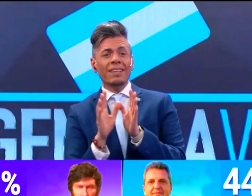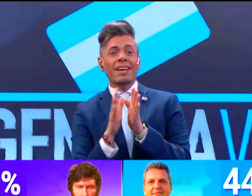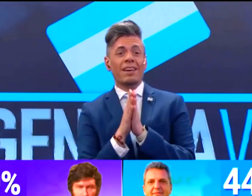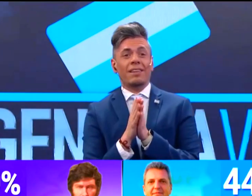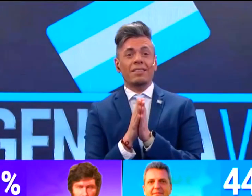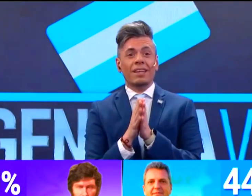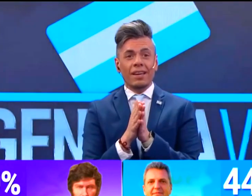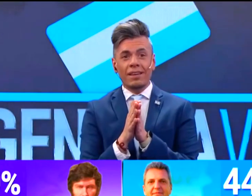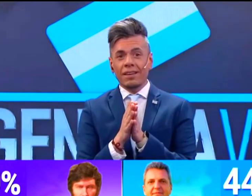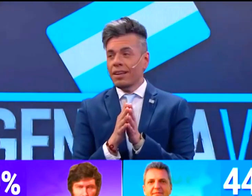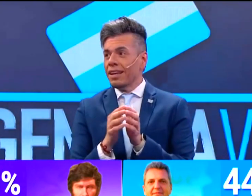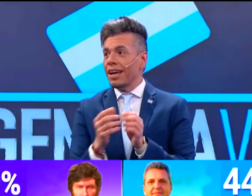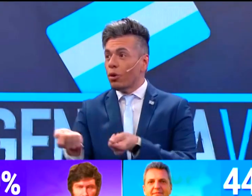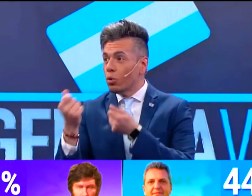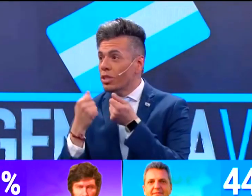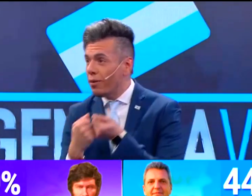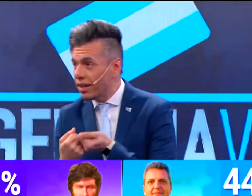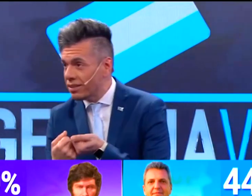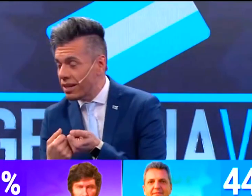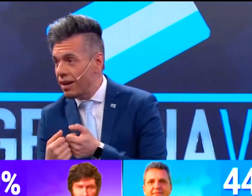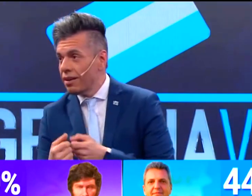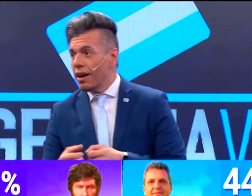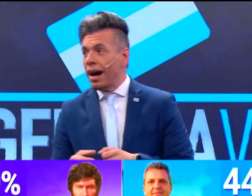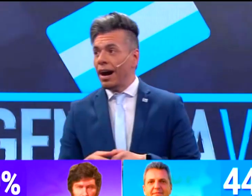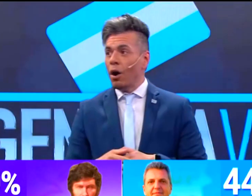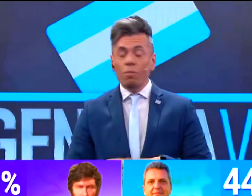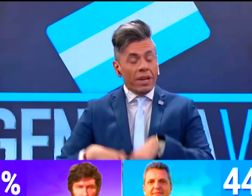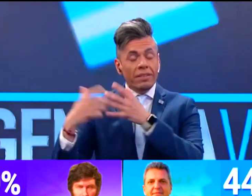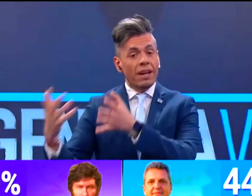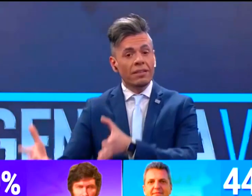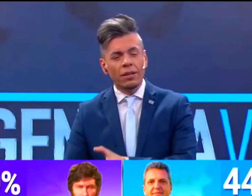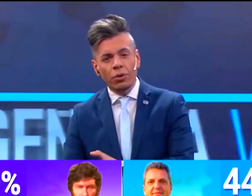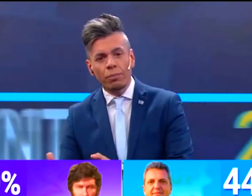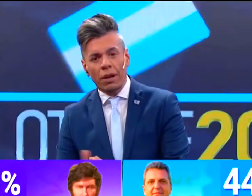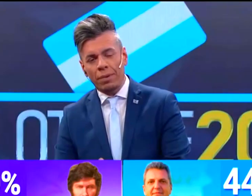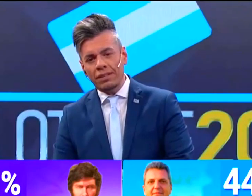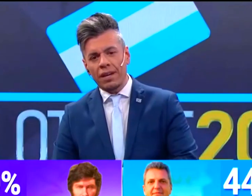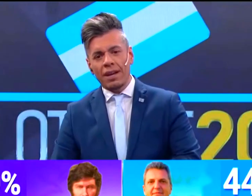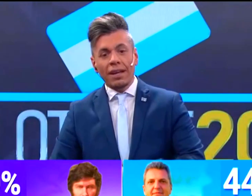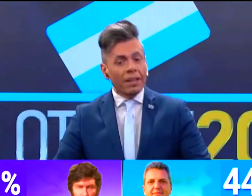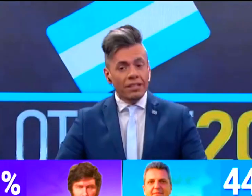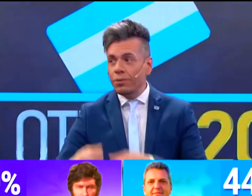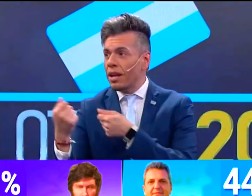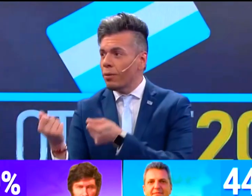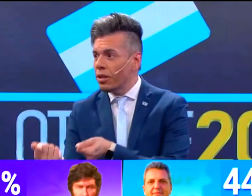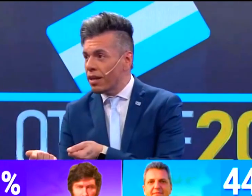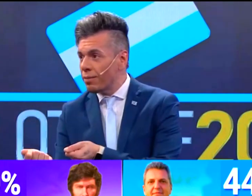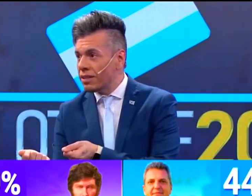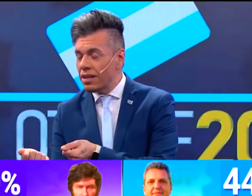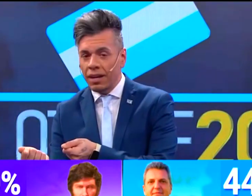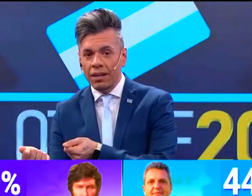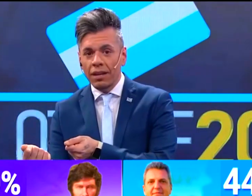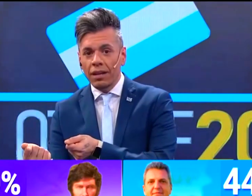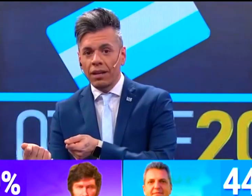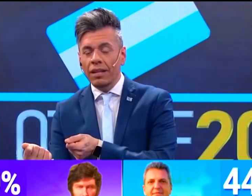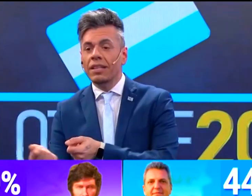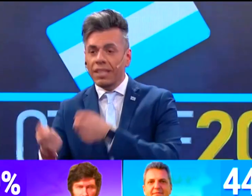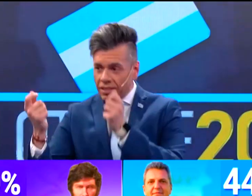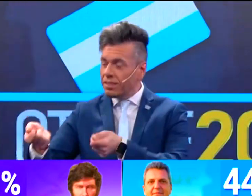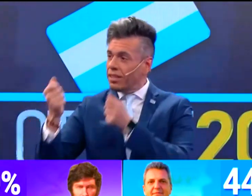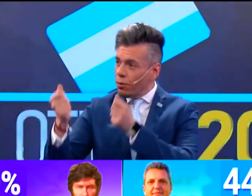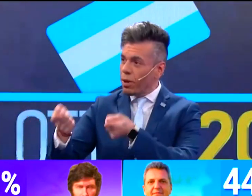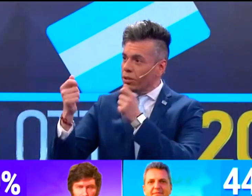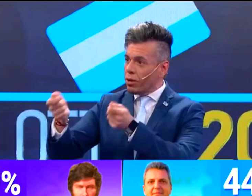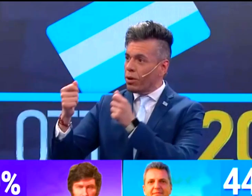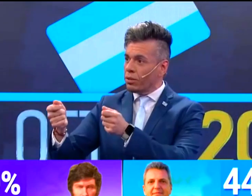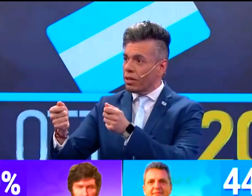¿sabes la cantidad de gente que escuchaba quizá a un militante de Unión por la Patria y recibía la boleta de Massa y decía,